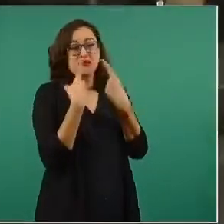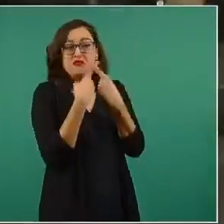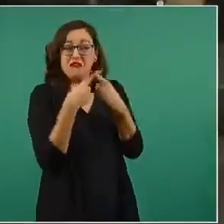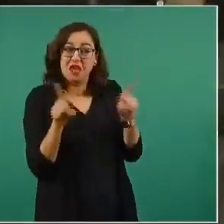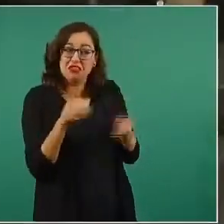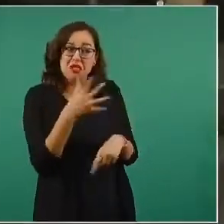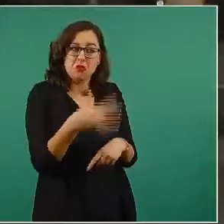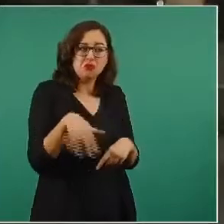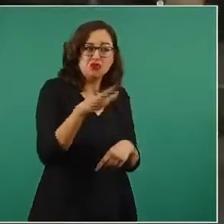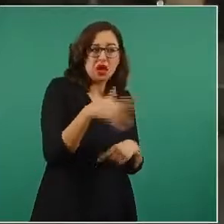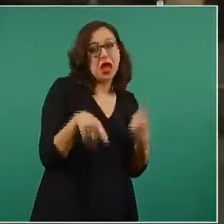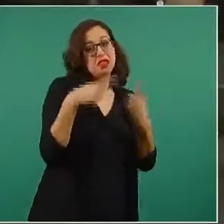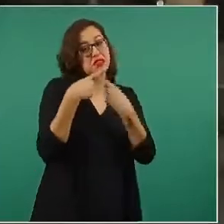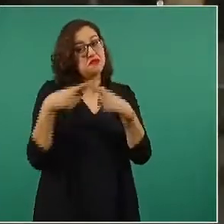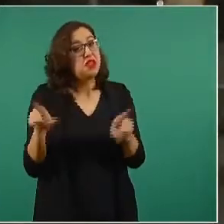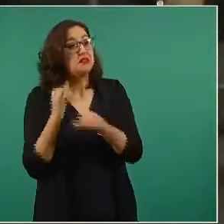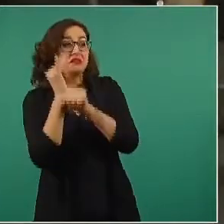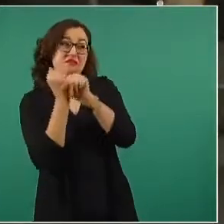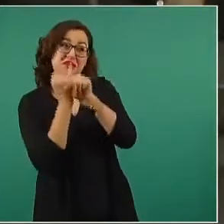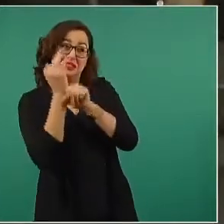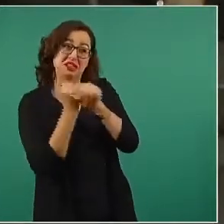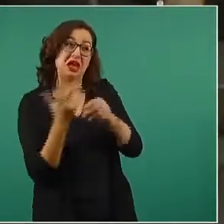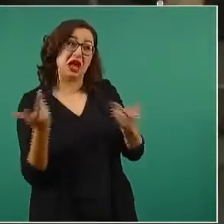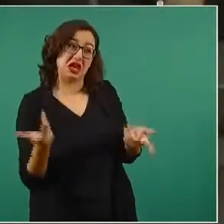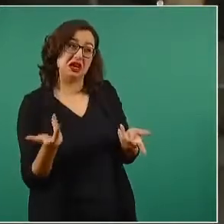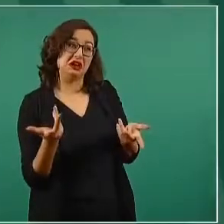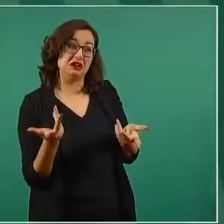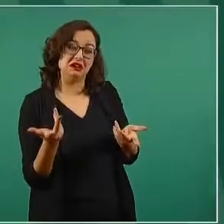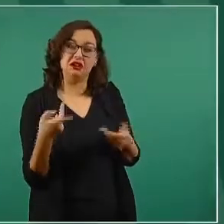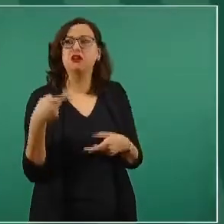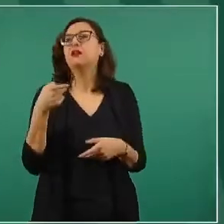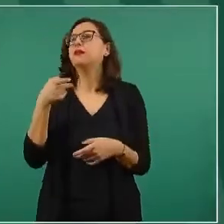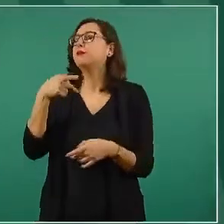presidente, por eso no avanzan los Pero casos. hay equipos,